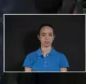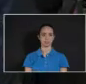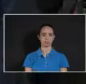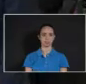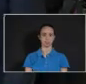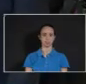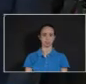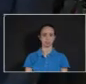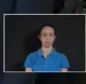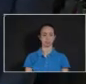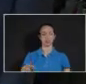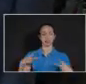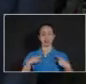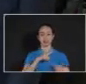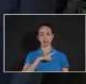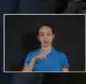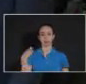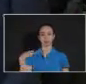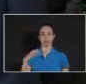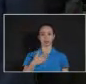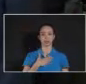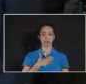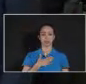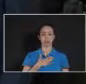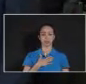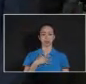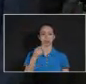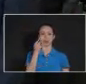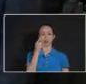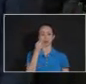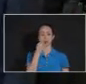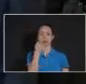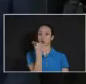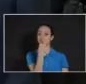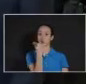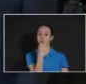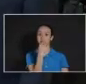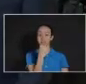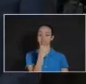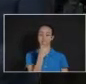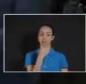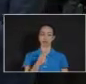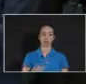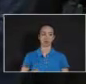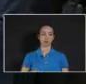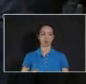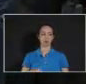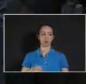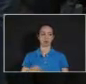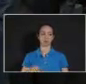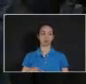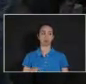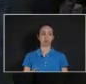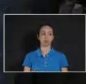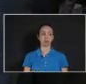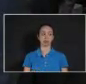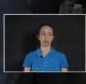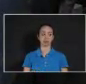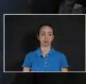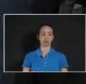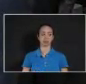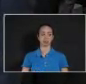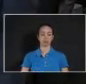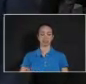Ha sido para mí la mujer virtuosa que siempre has deseado. Hemos tenido